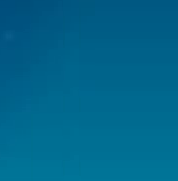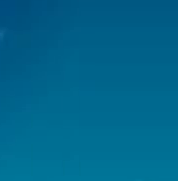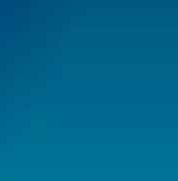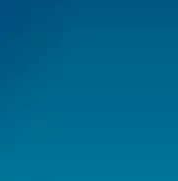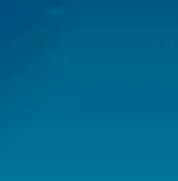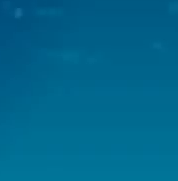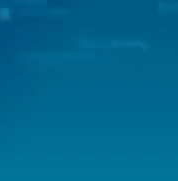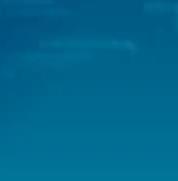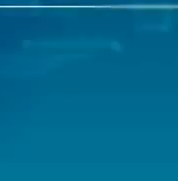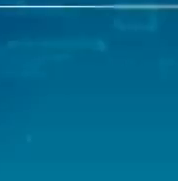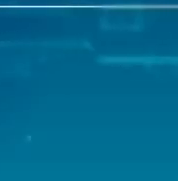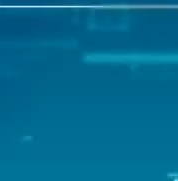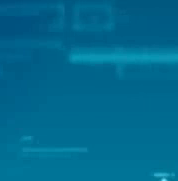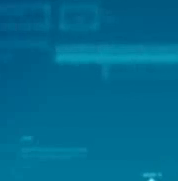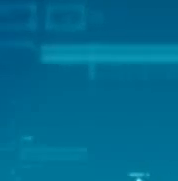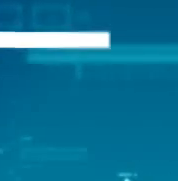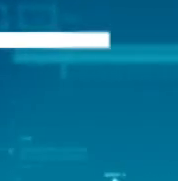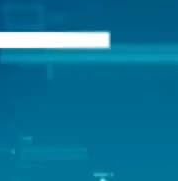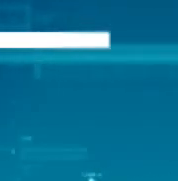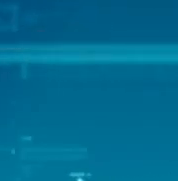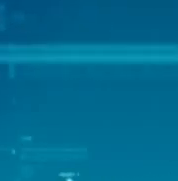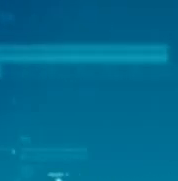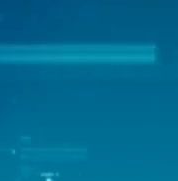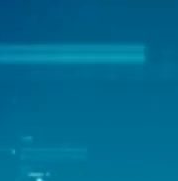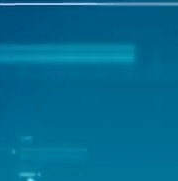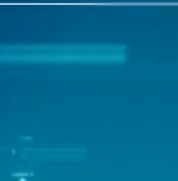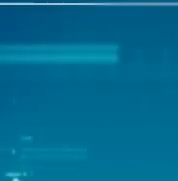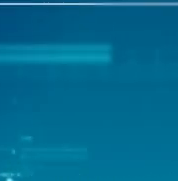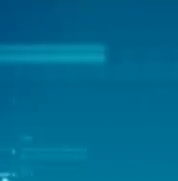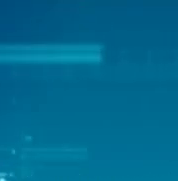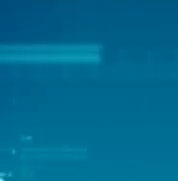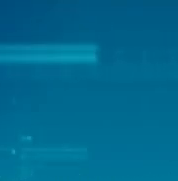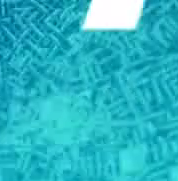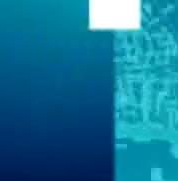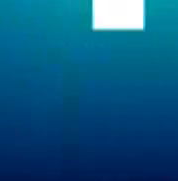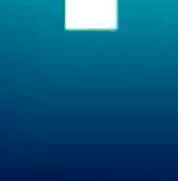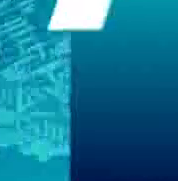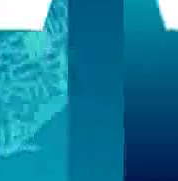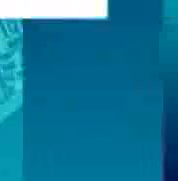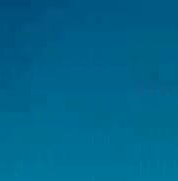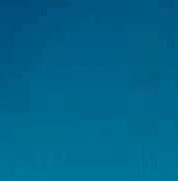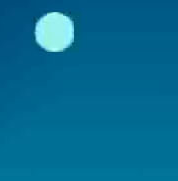Close to my skin, I'm falling in on someone who...